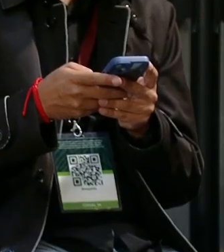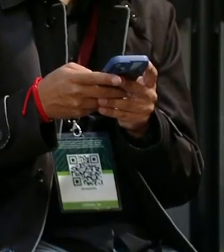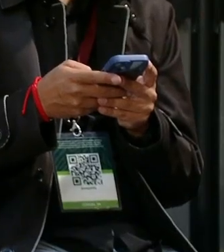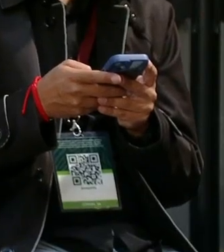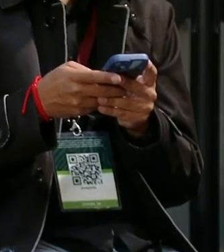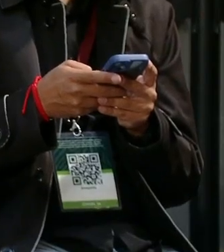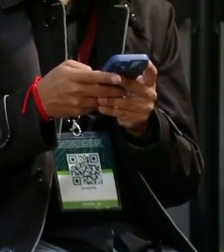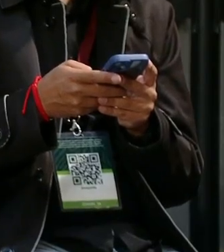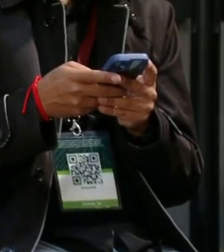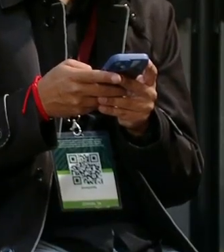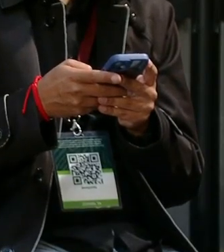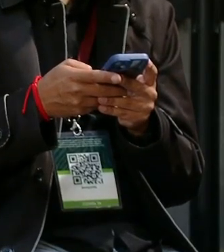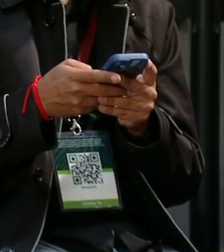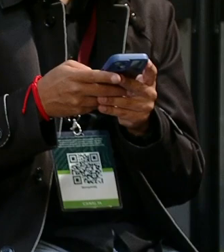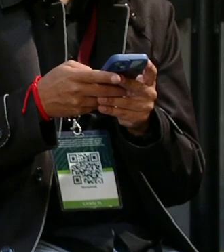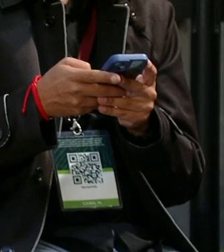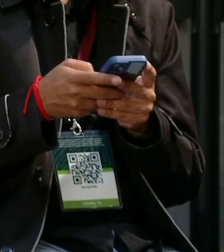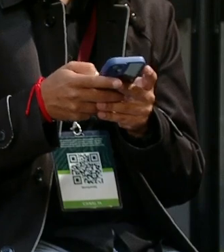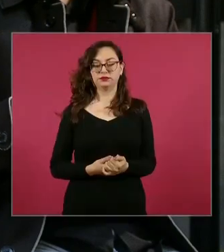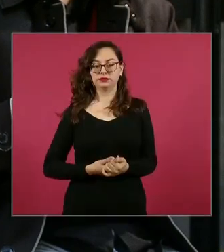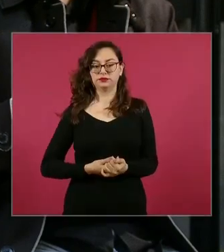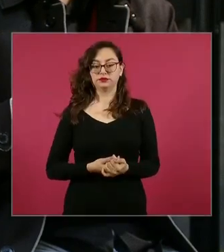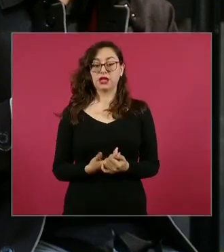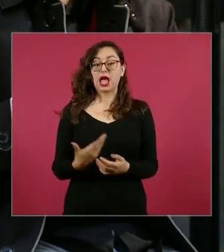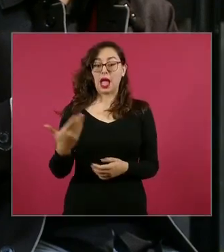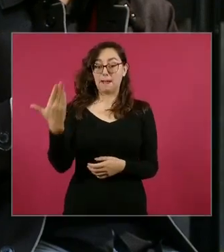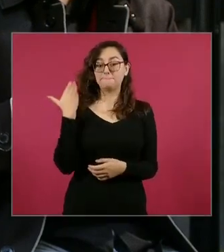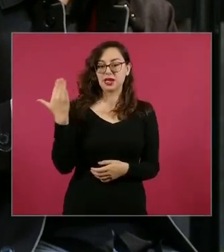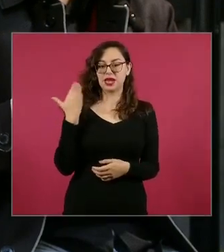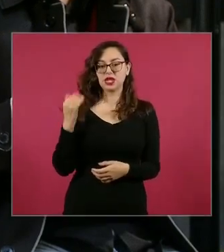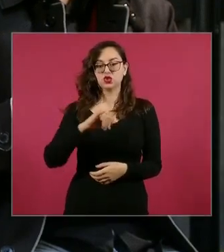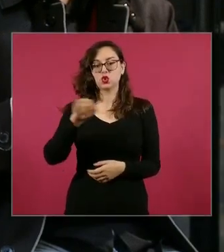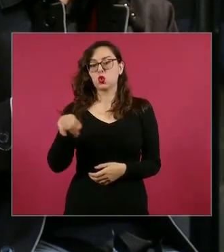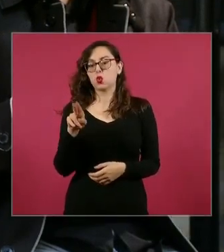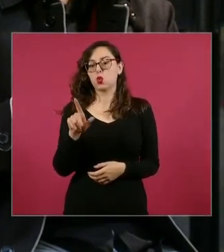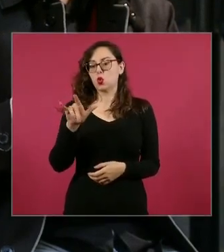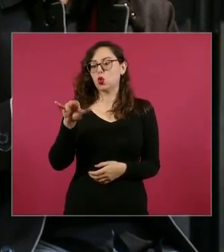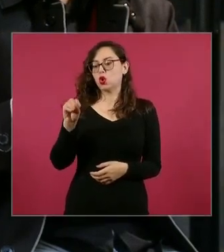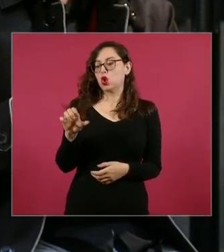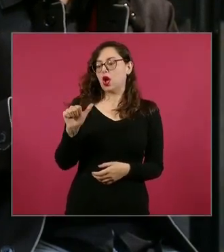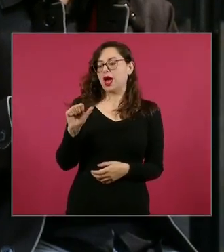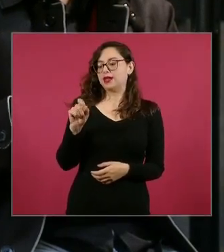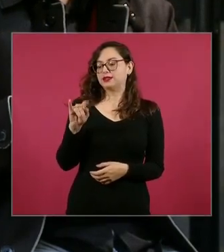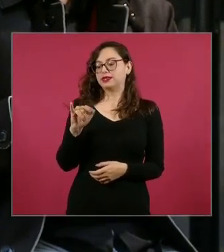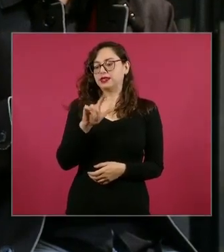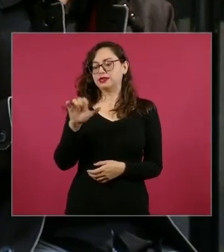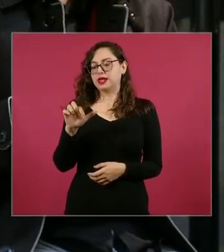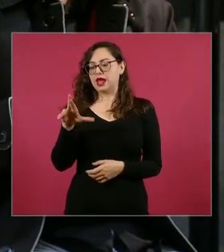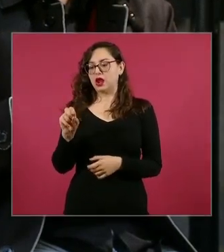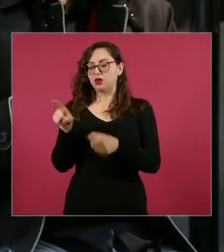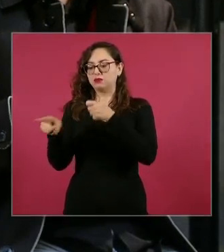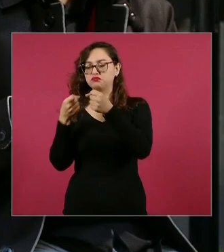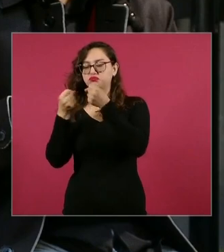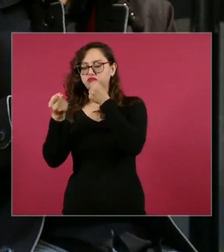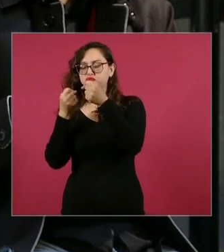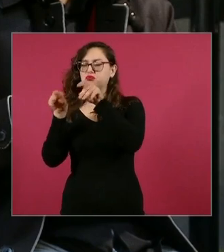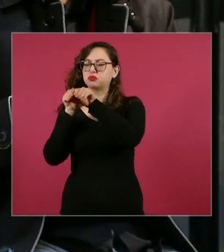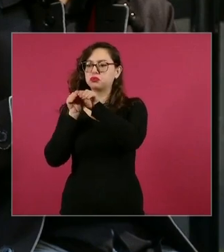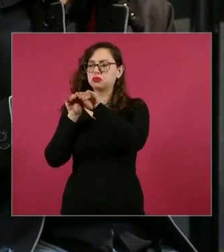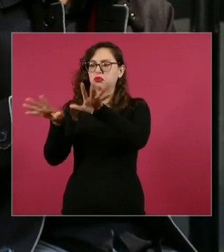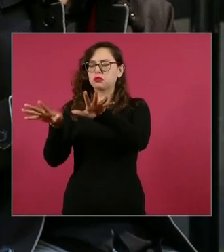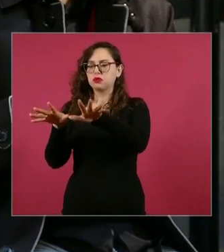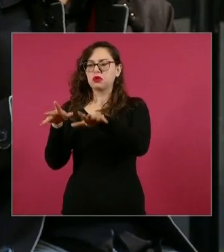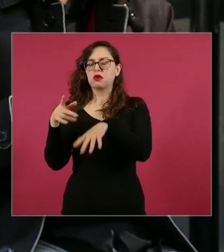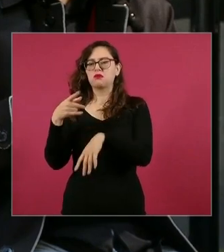según denunció en una columna del año pasado cuando el consorcio Televisa le reclamó vía